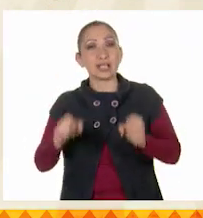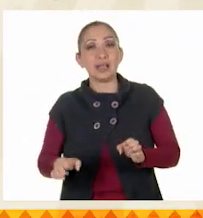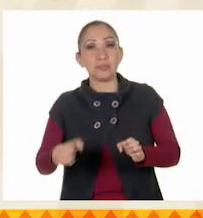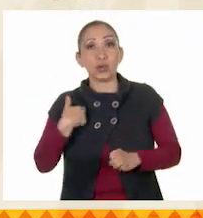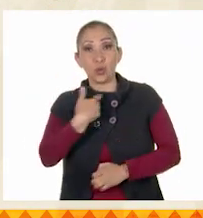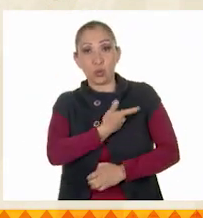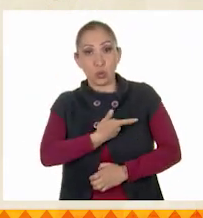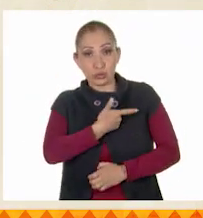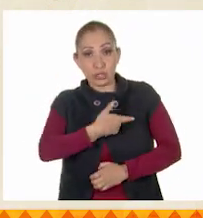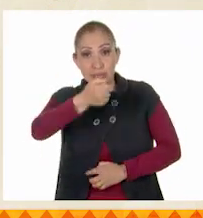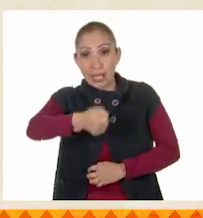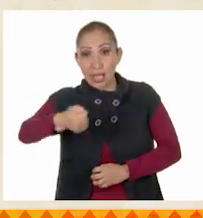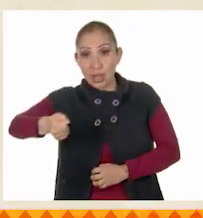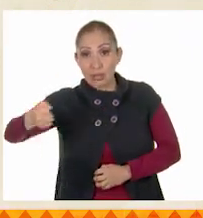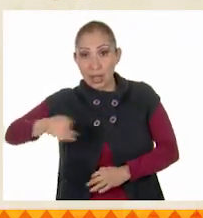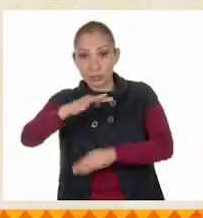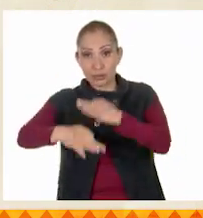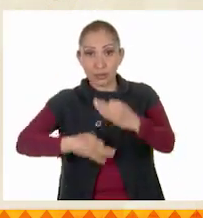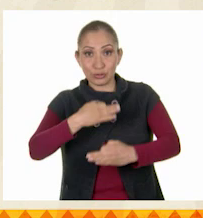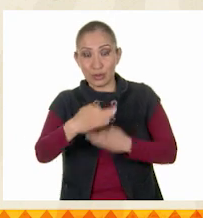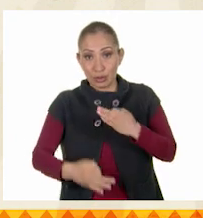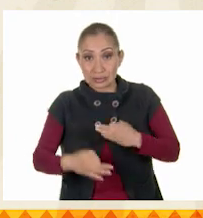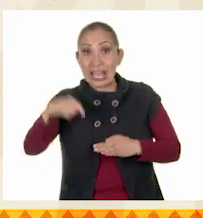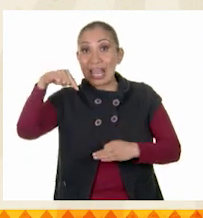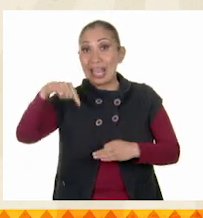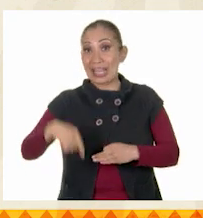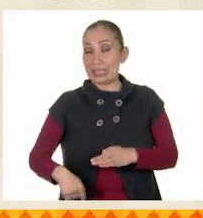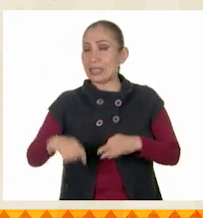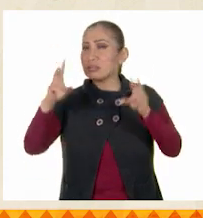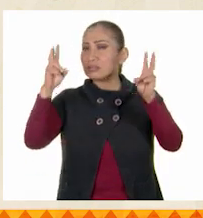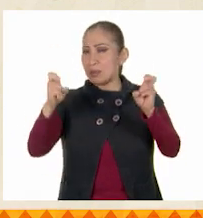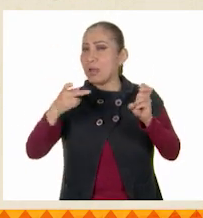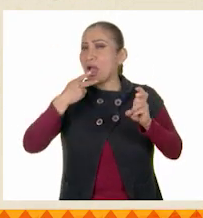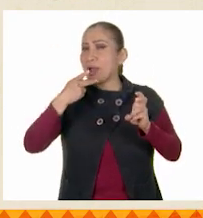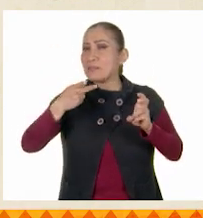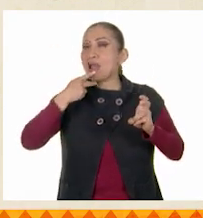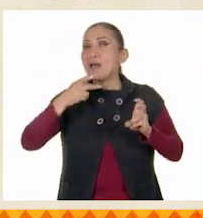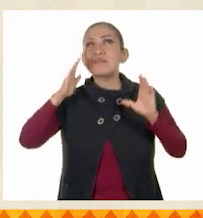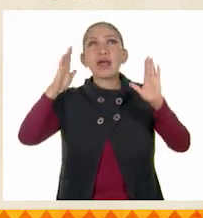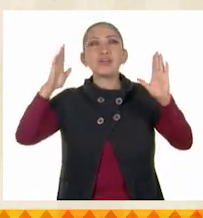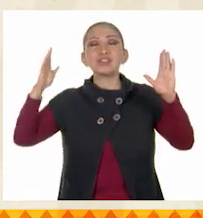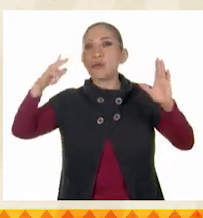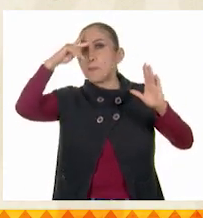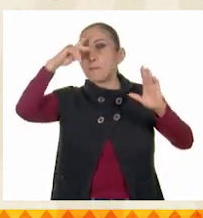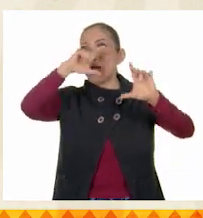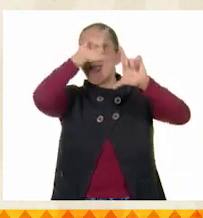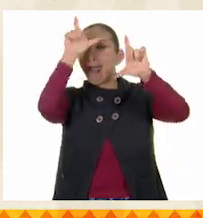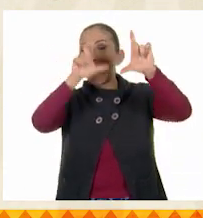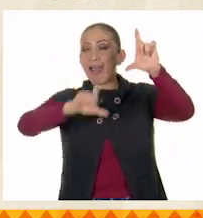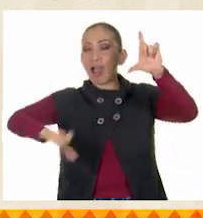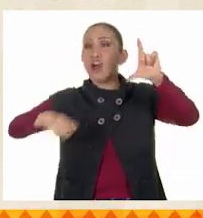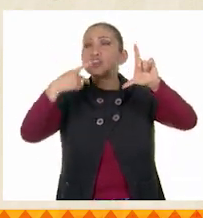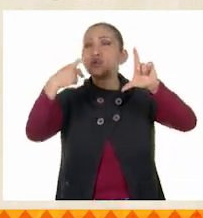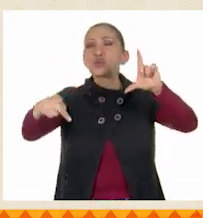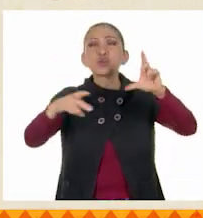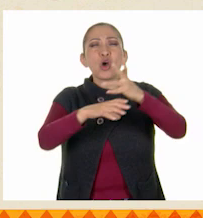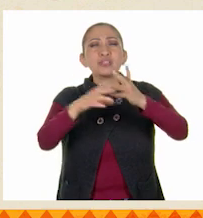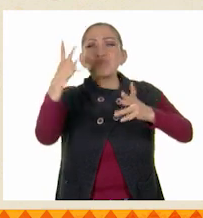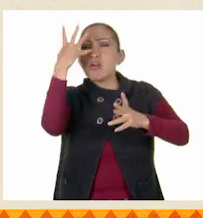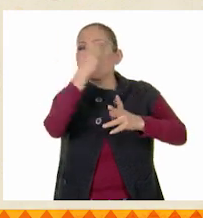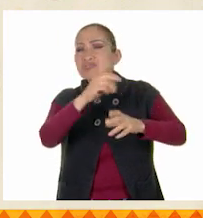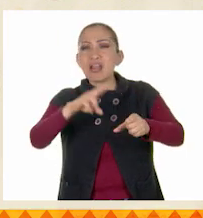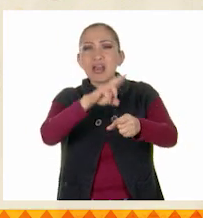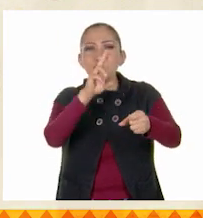Me da mucho gusto saludarlas y saludarlos. Este programa trata de nuestro maravilloso país, sobre sus riquezas